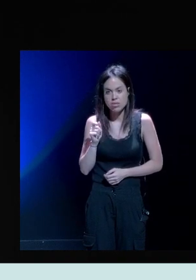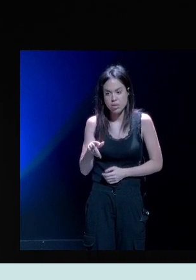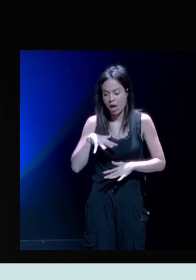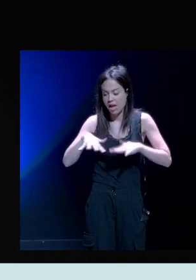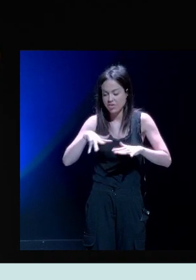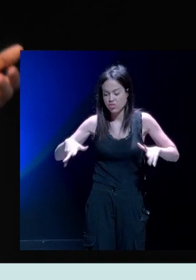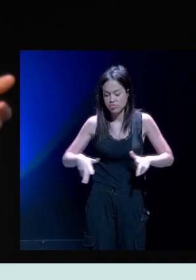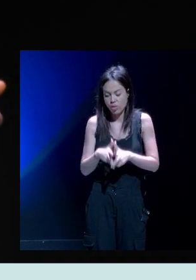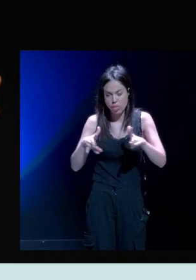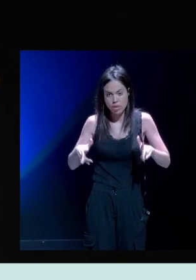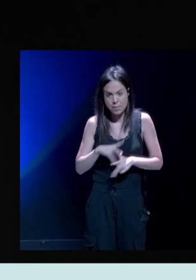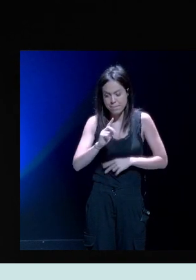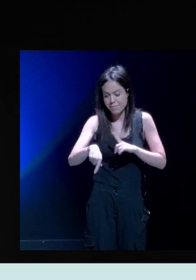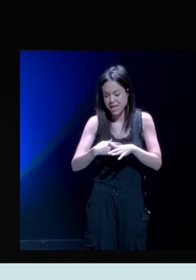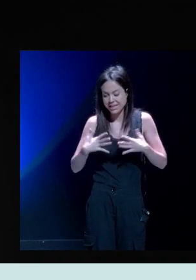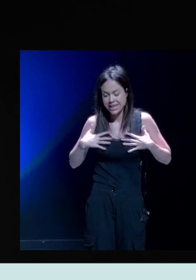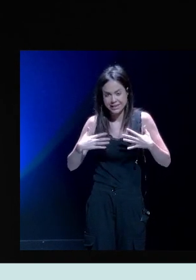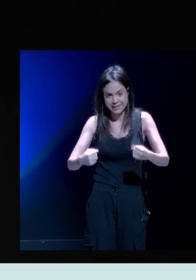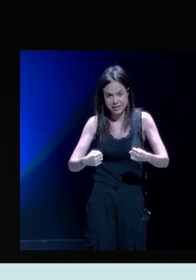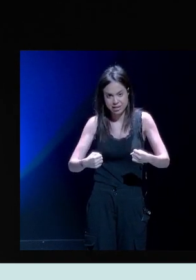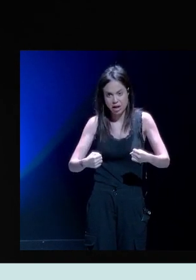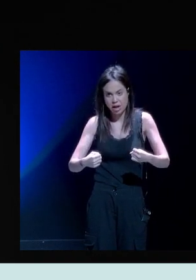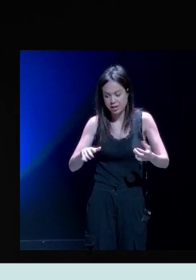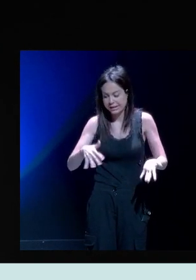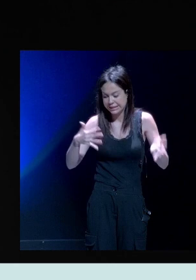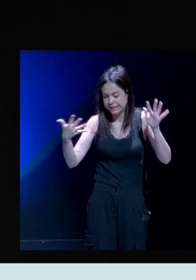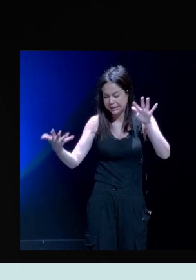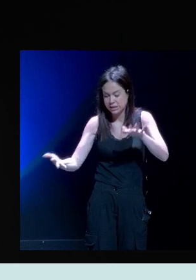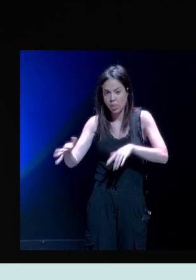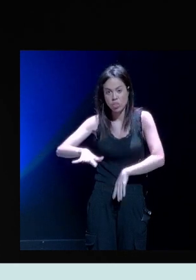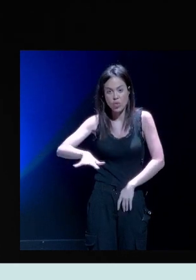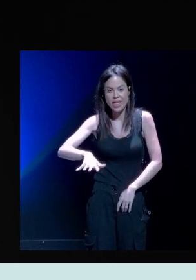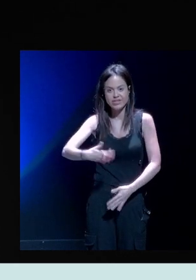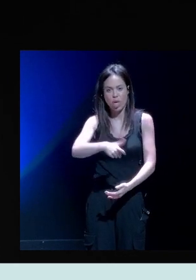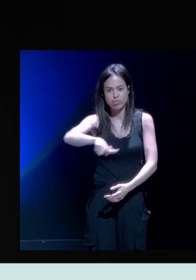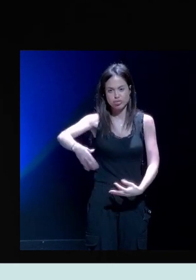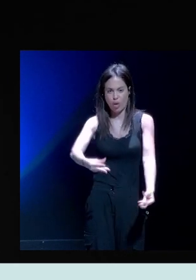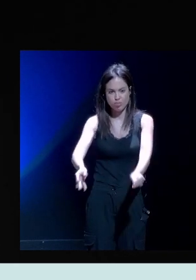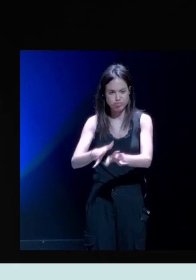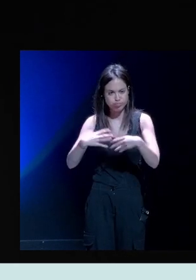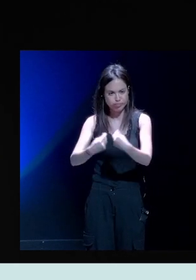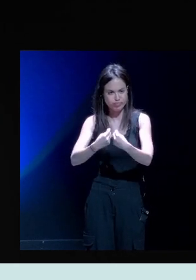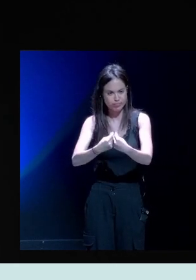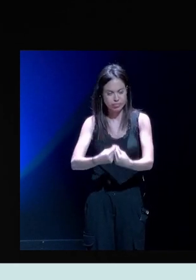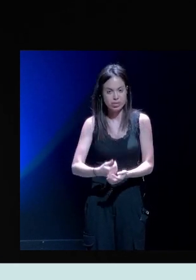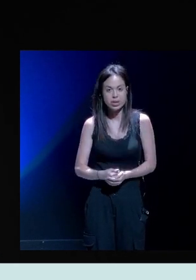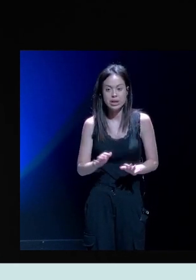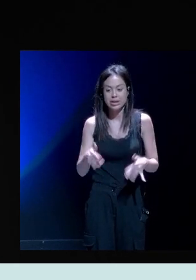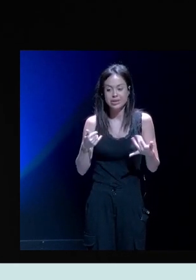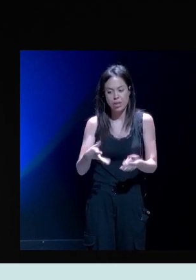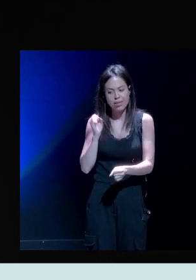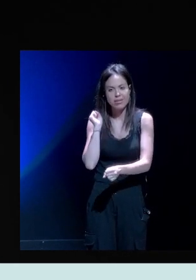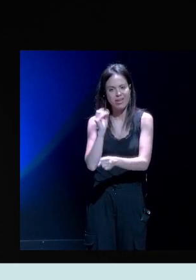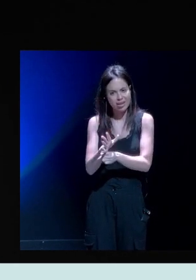acciones sociales y sanitarias en las zonas de mayor afluencia. Entonces, los retos